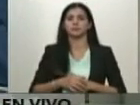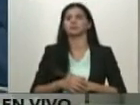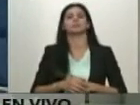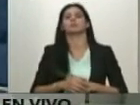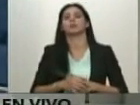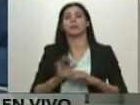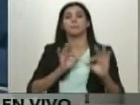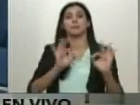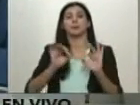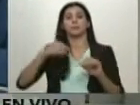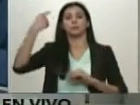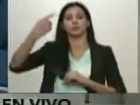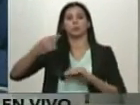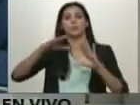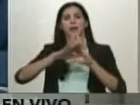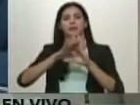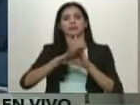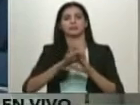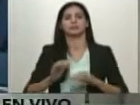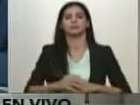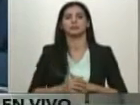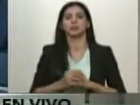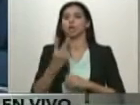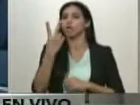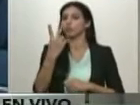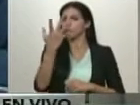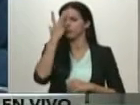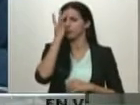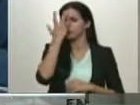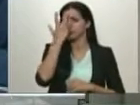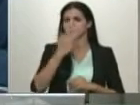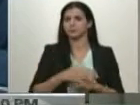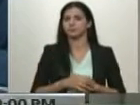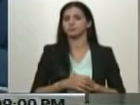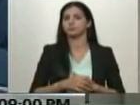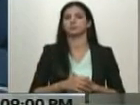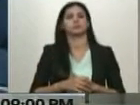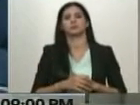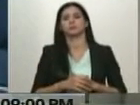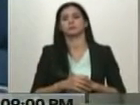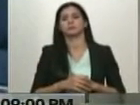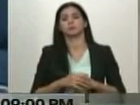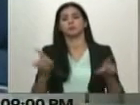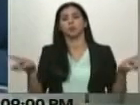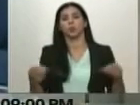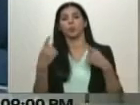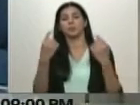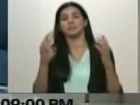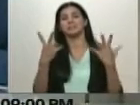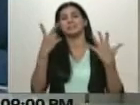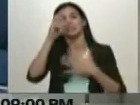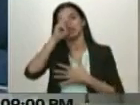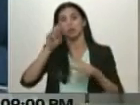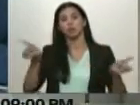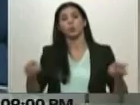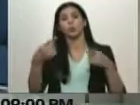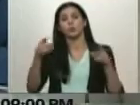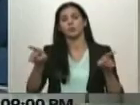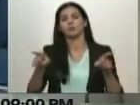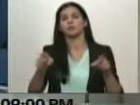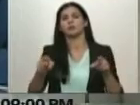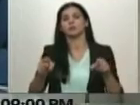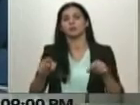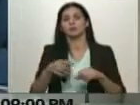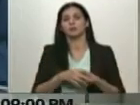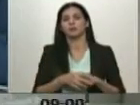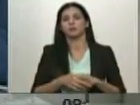el martes que viene, 2 de febrero, se cumplen 17 años de la